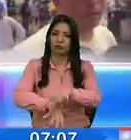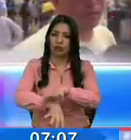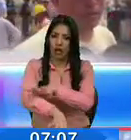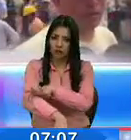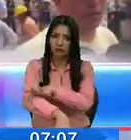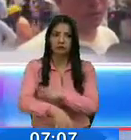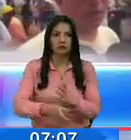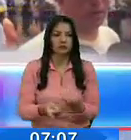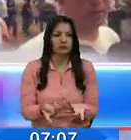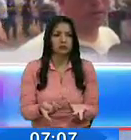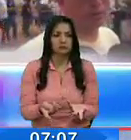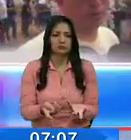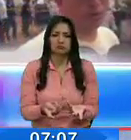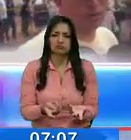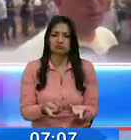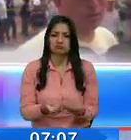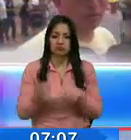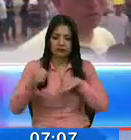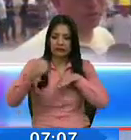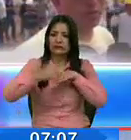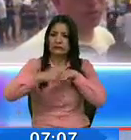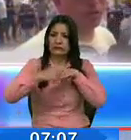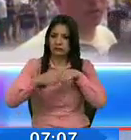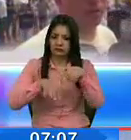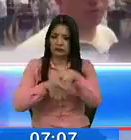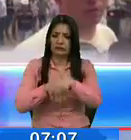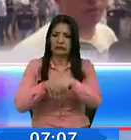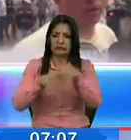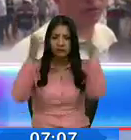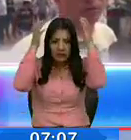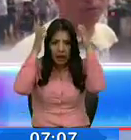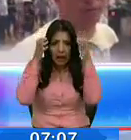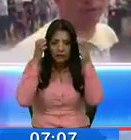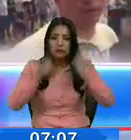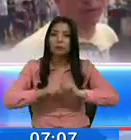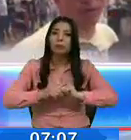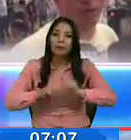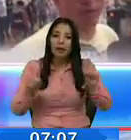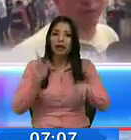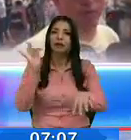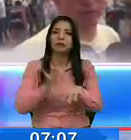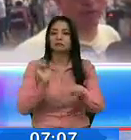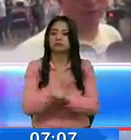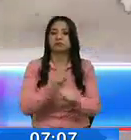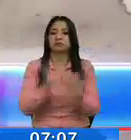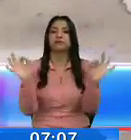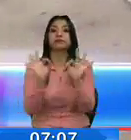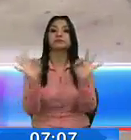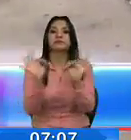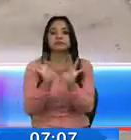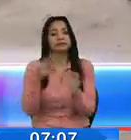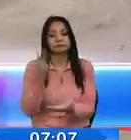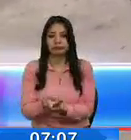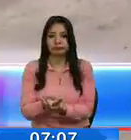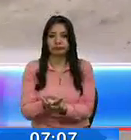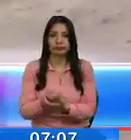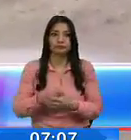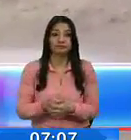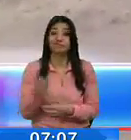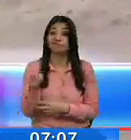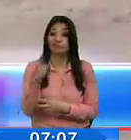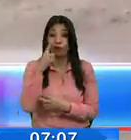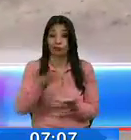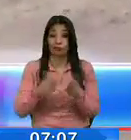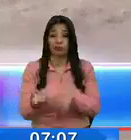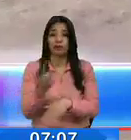para de acero, punta de acero, con su casco respectivo, pero lastimosamente la corriente no te ve eso. El obrero deja 3 hijos en